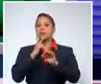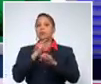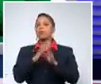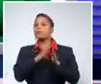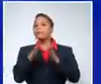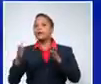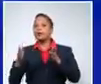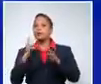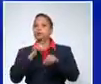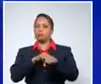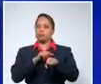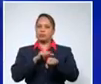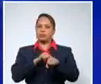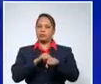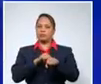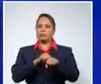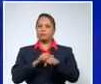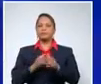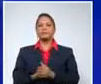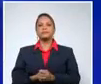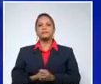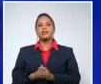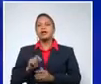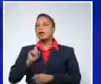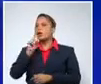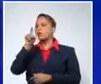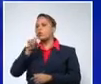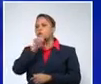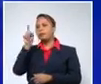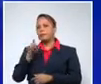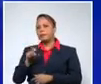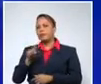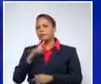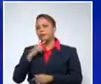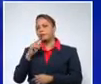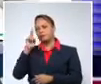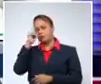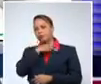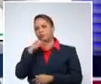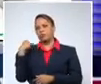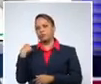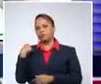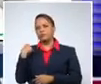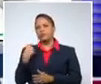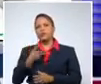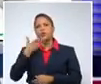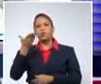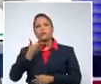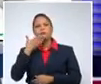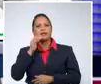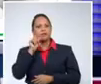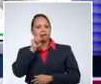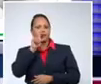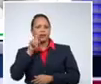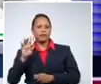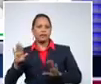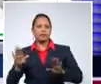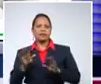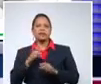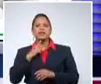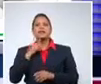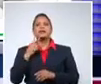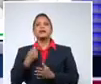Doctor, nuestra última interrogante, y más que un interrogante, nuestro comentario final, todavía siguen